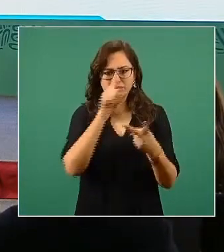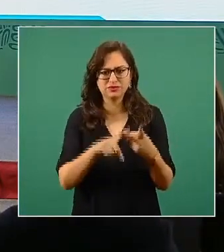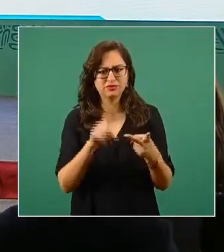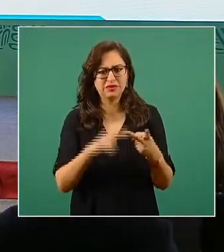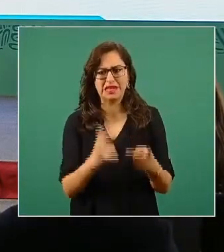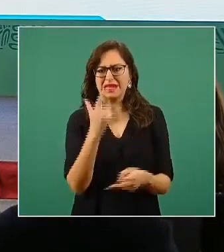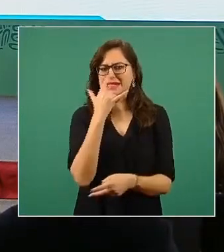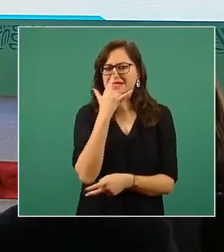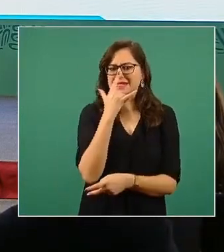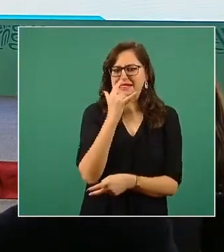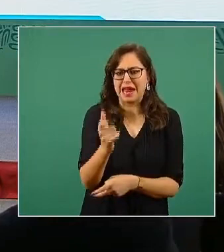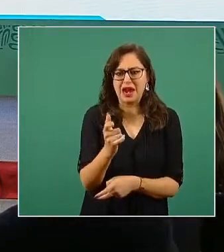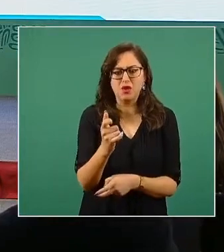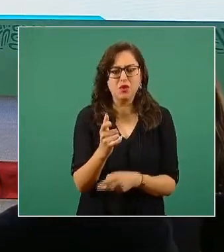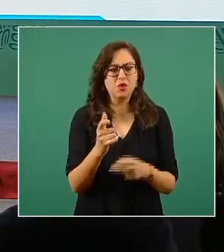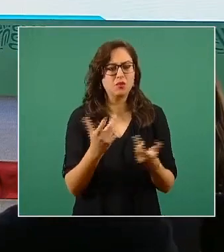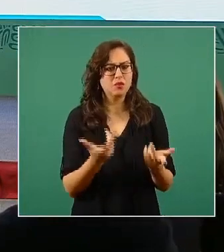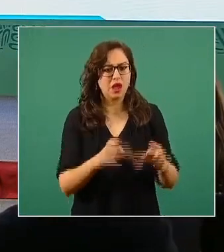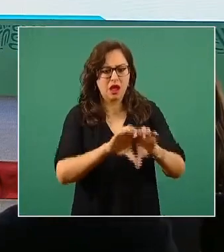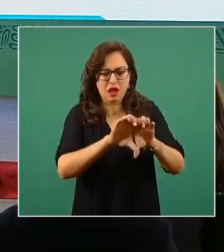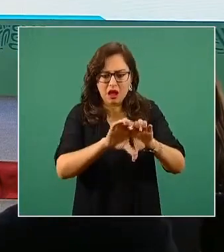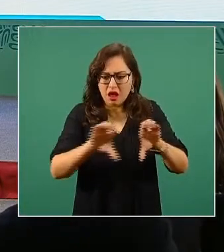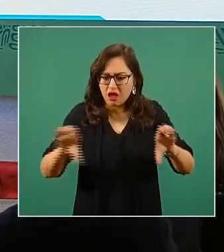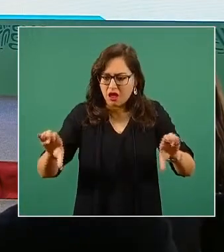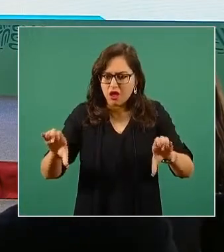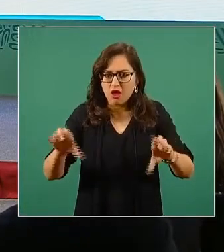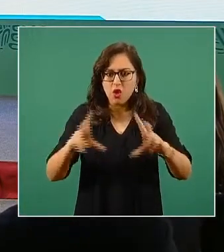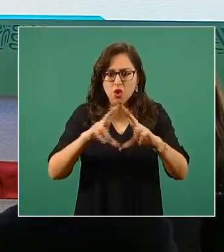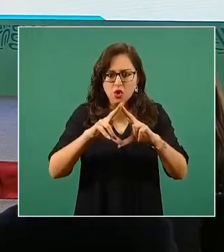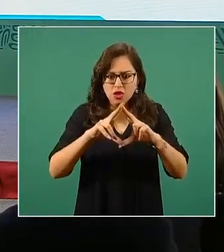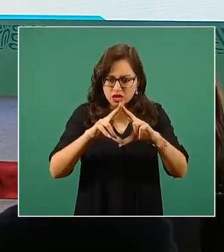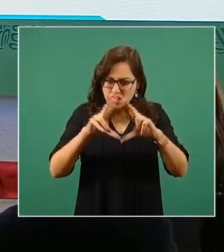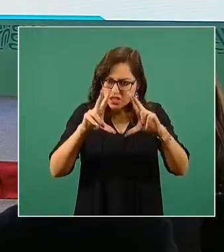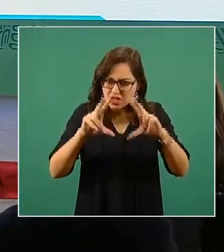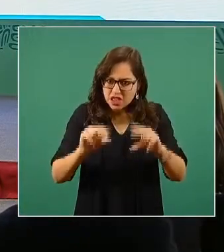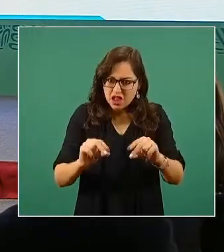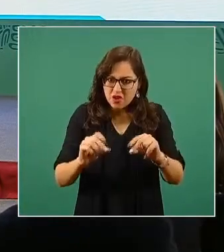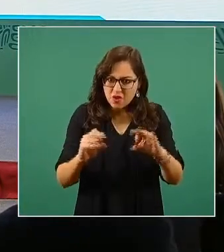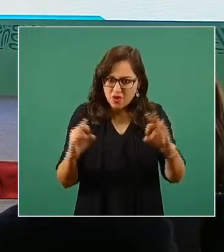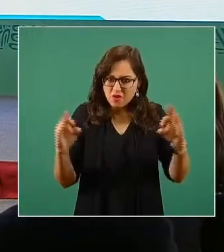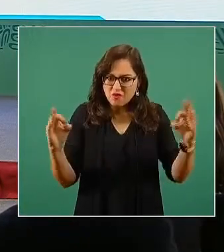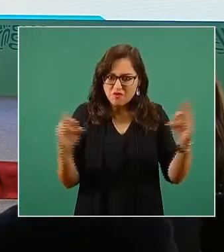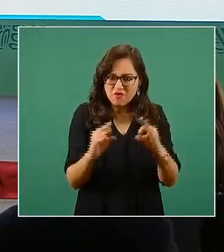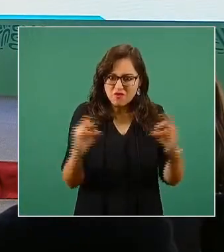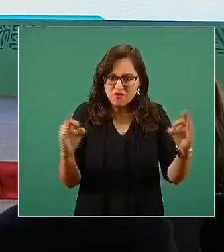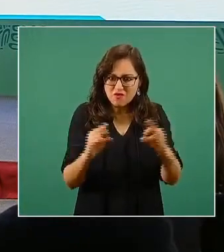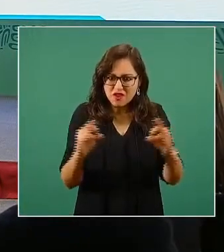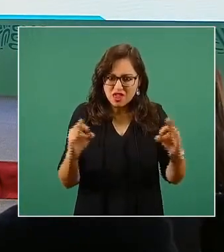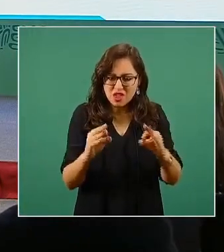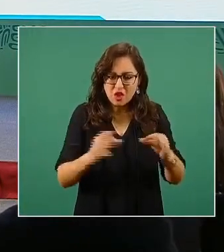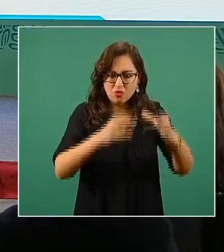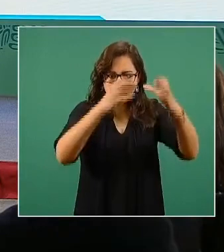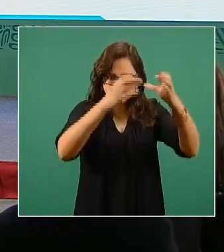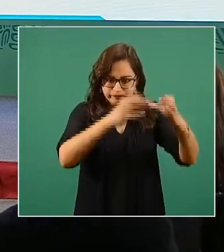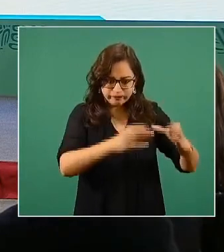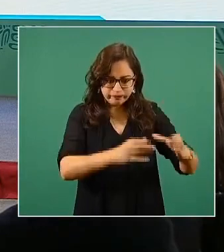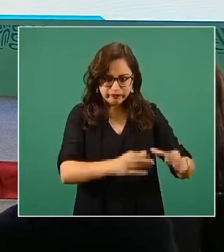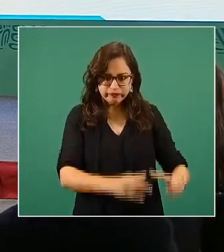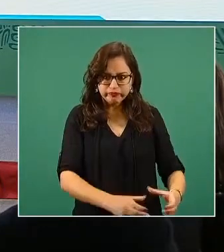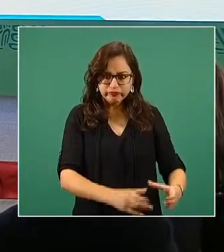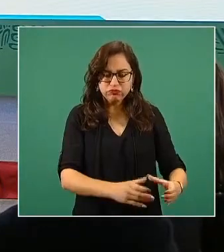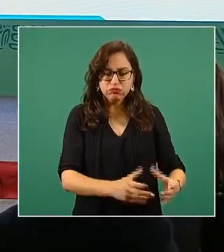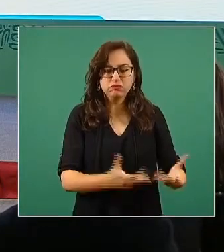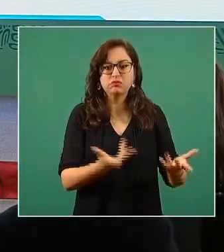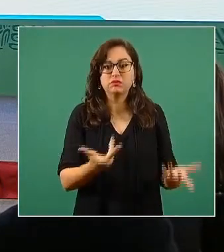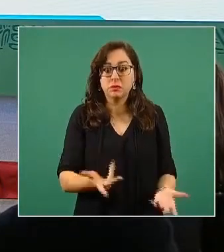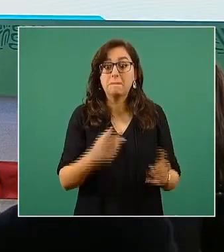infraestructura de lo que sería el gas natural, es decir, ductos, yacimientos, la producción de gas